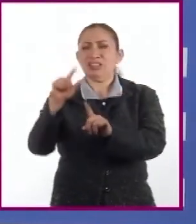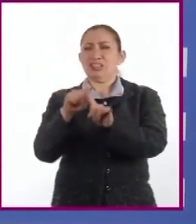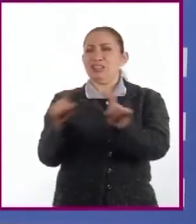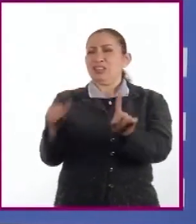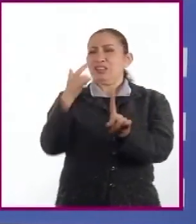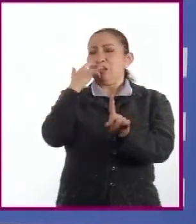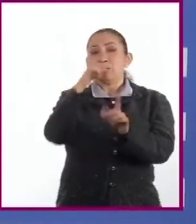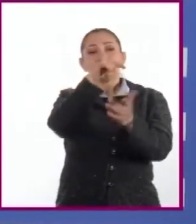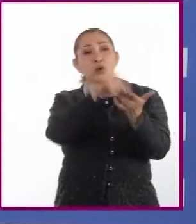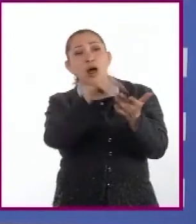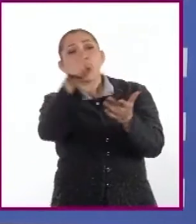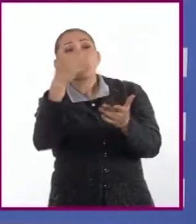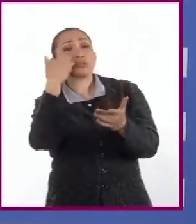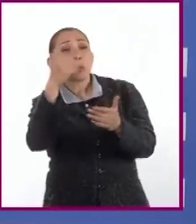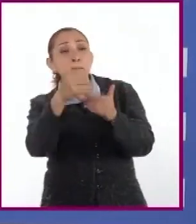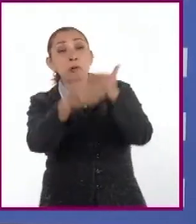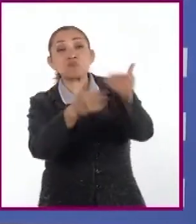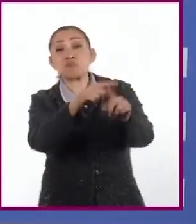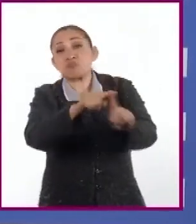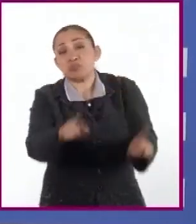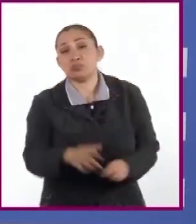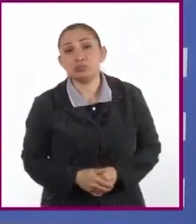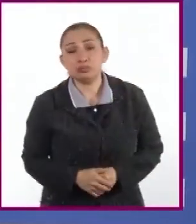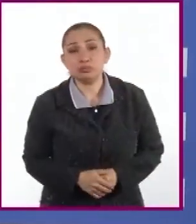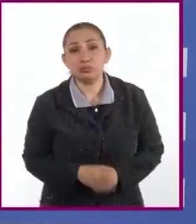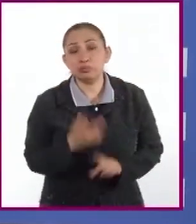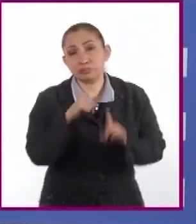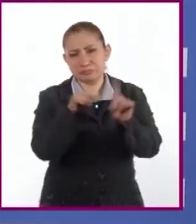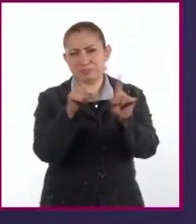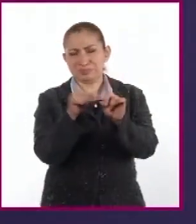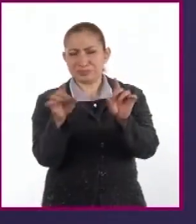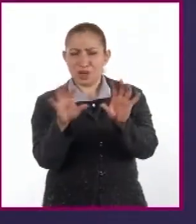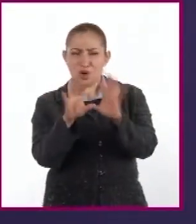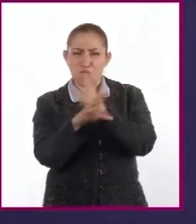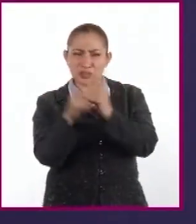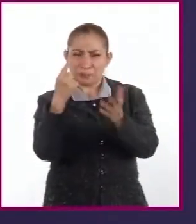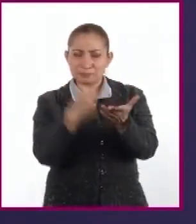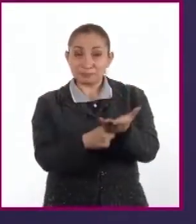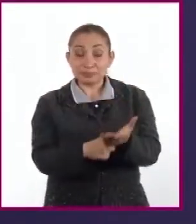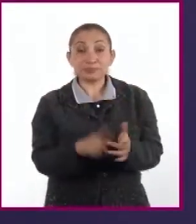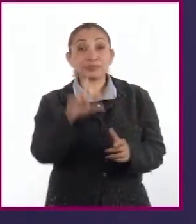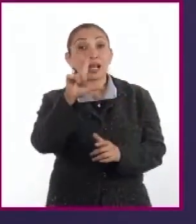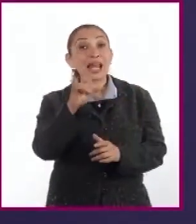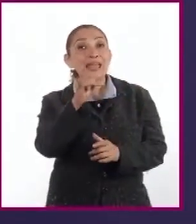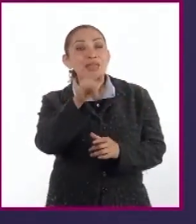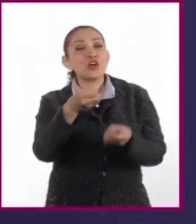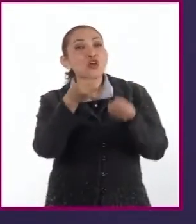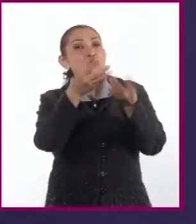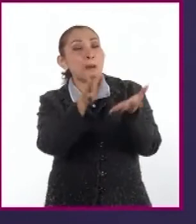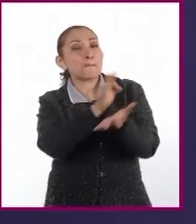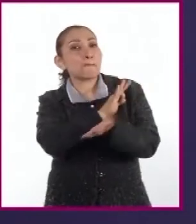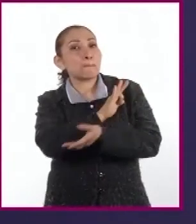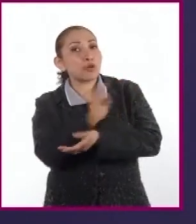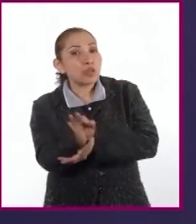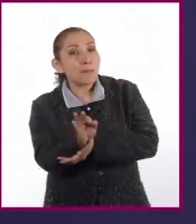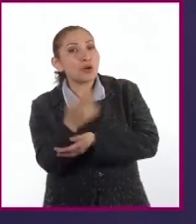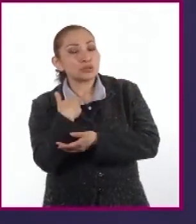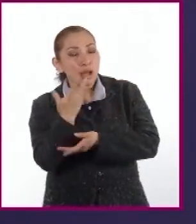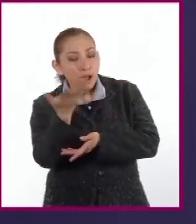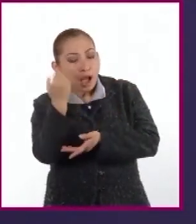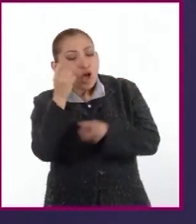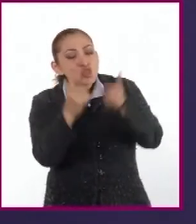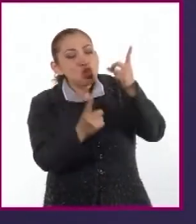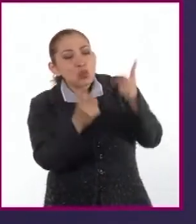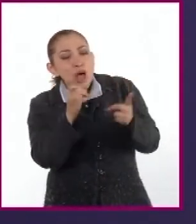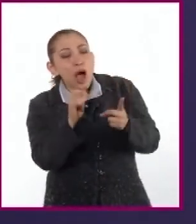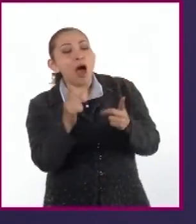en lugares y épocas diferentes y con variaciones. La leyenda nos ofrece la posibilidad de alimentar las dudas